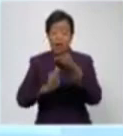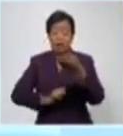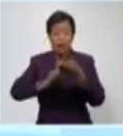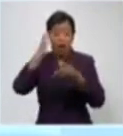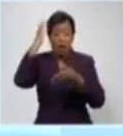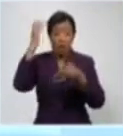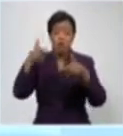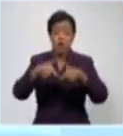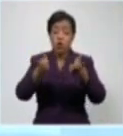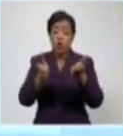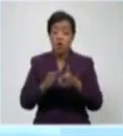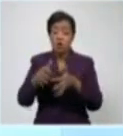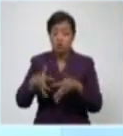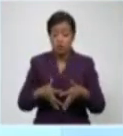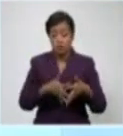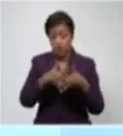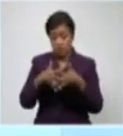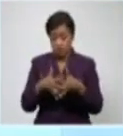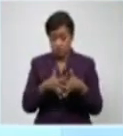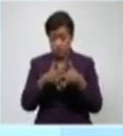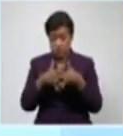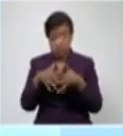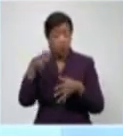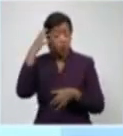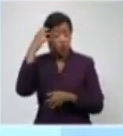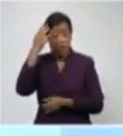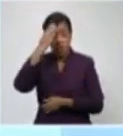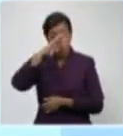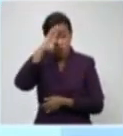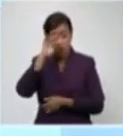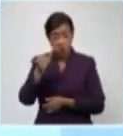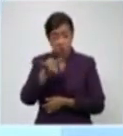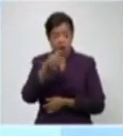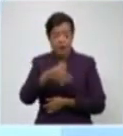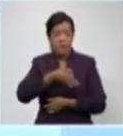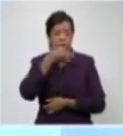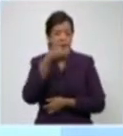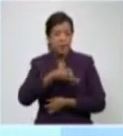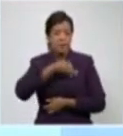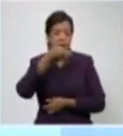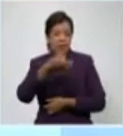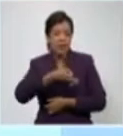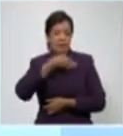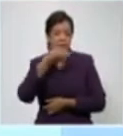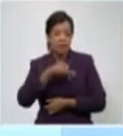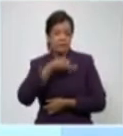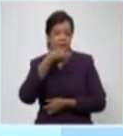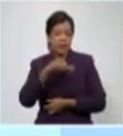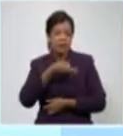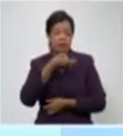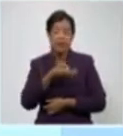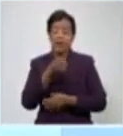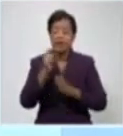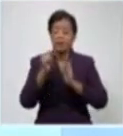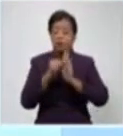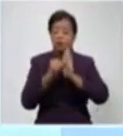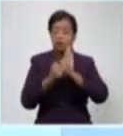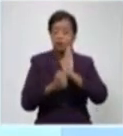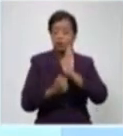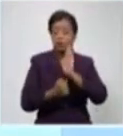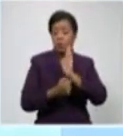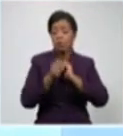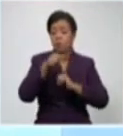Congreso de los Estados Unidos y al gobierno cubano, donde exponen las condiciones, escuchen, condiciones que ellos